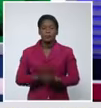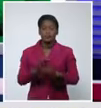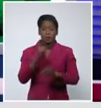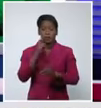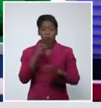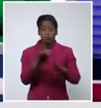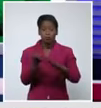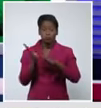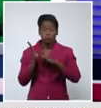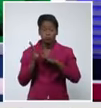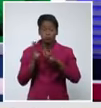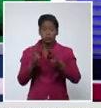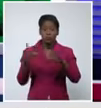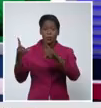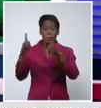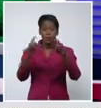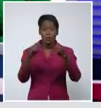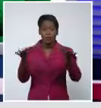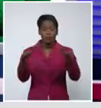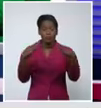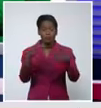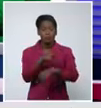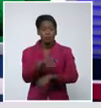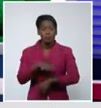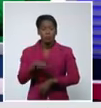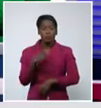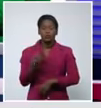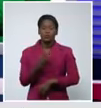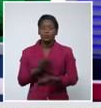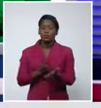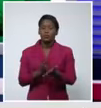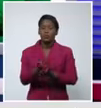escuchan, seguimos trabajando.